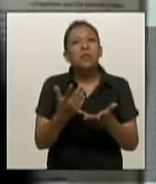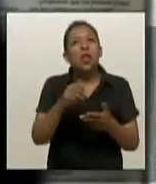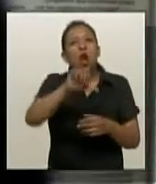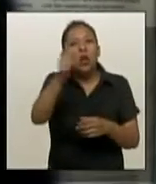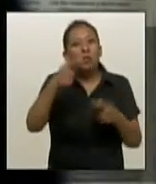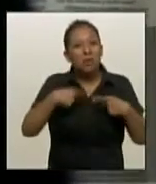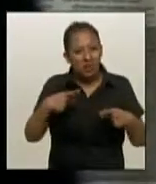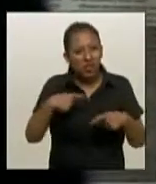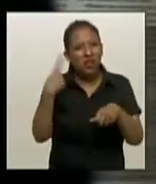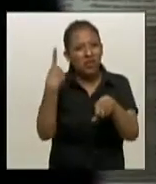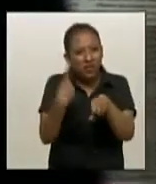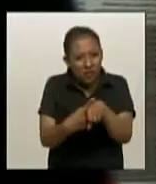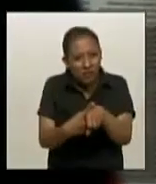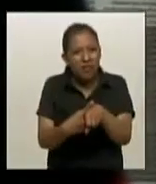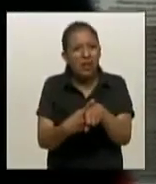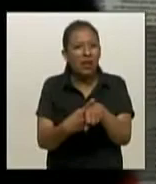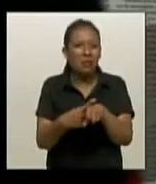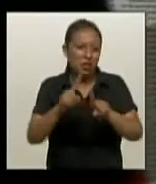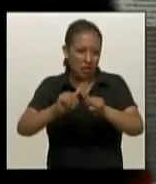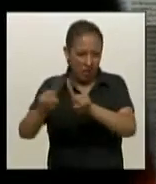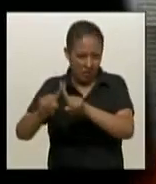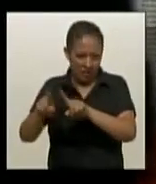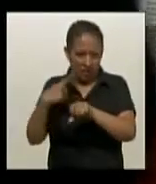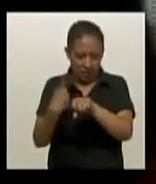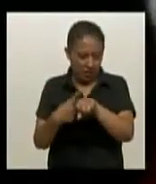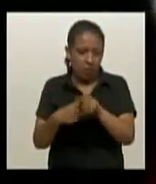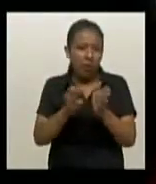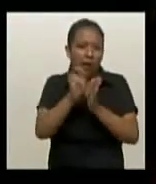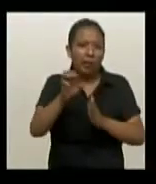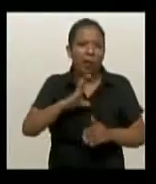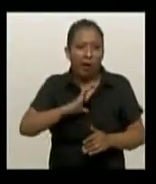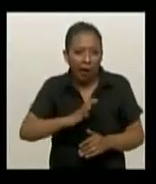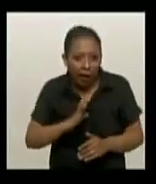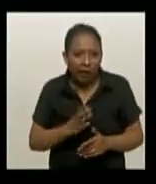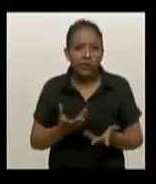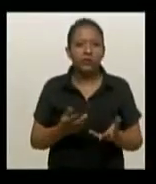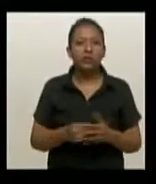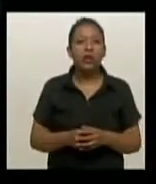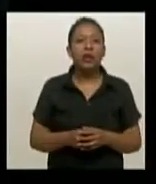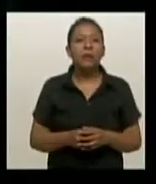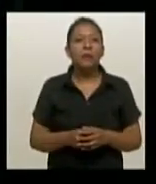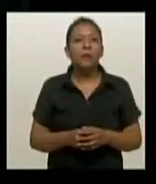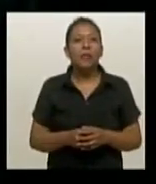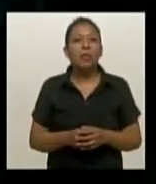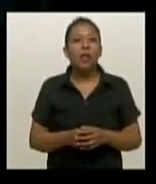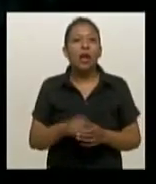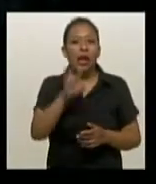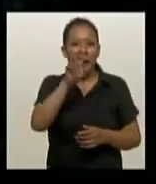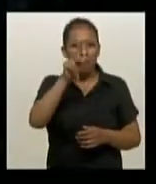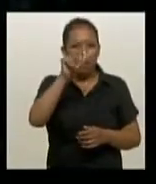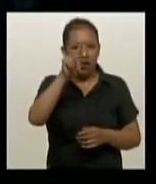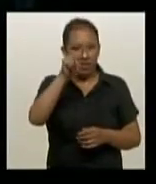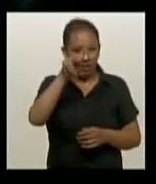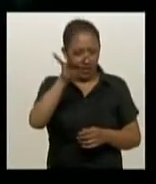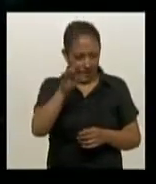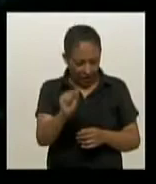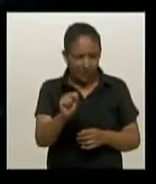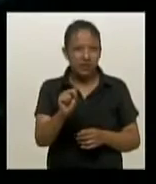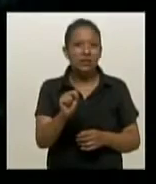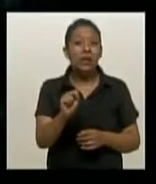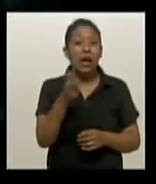enfermos o para otros pacientes de otros padecimientos, ¿no? Como el cáncer, como podrían ser las hepatitis o otros, ¿no?